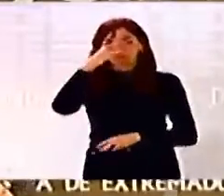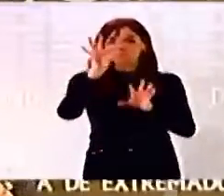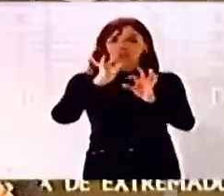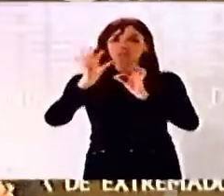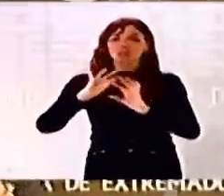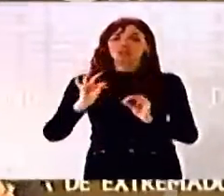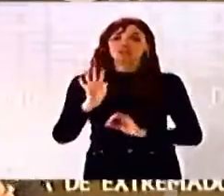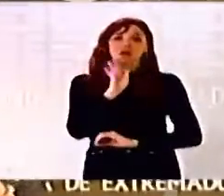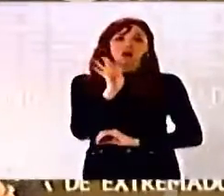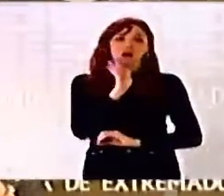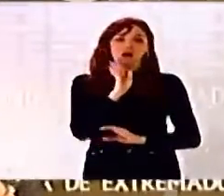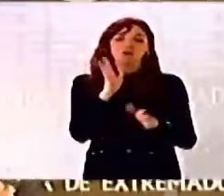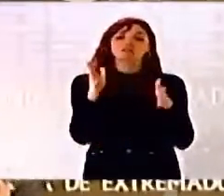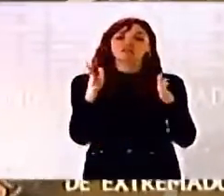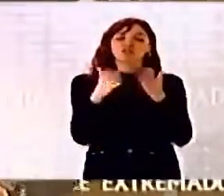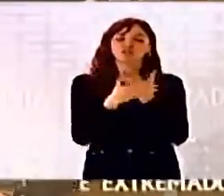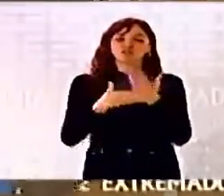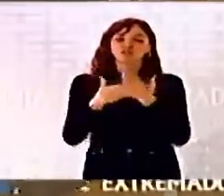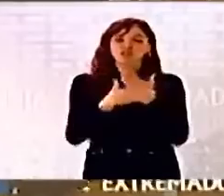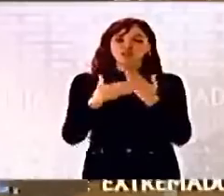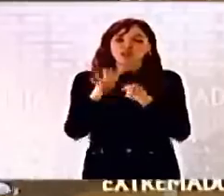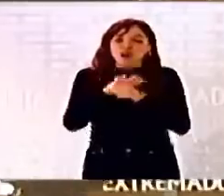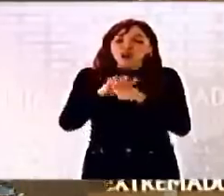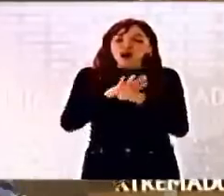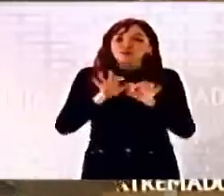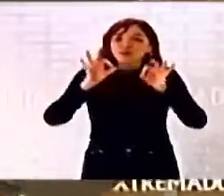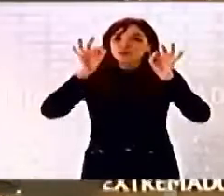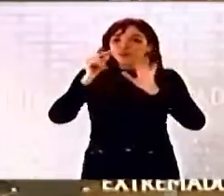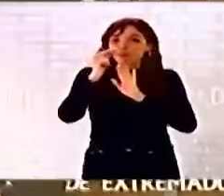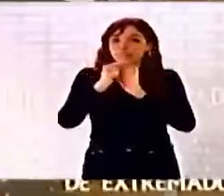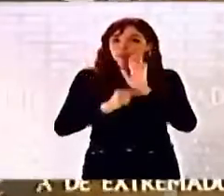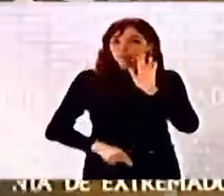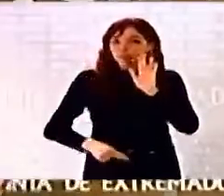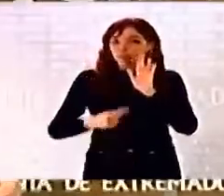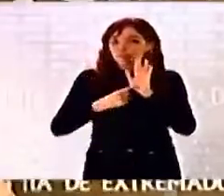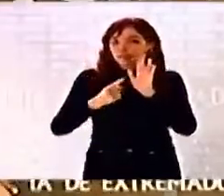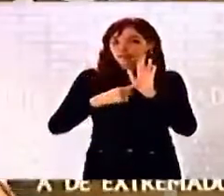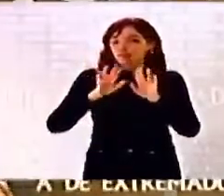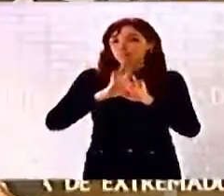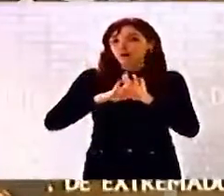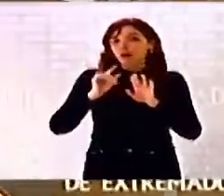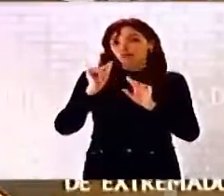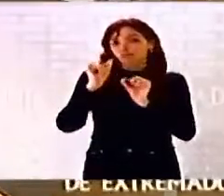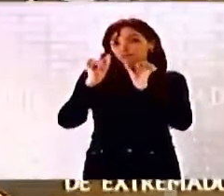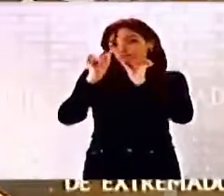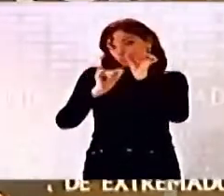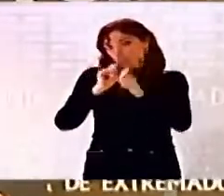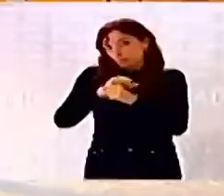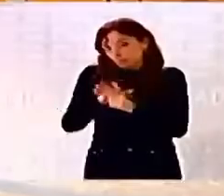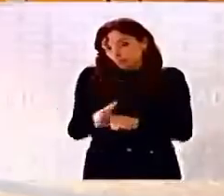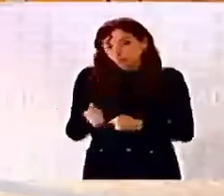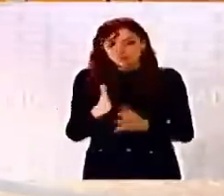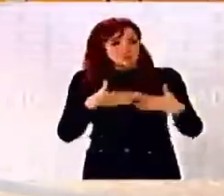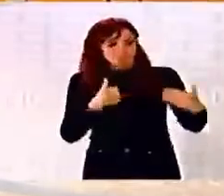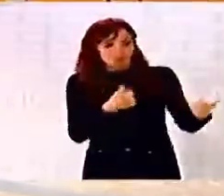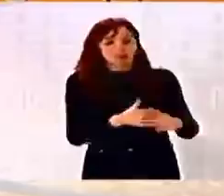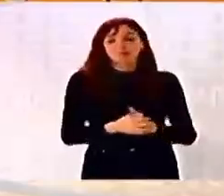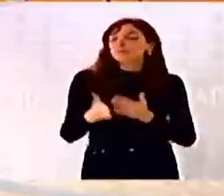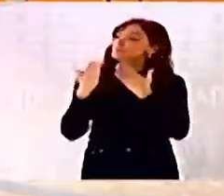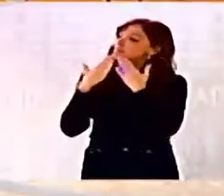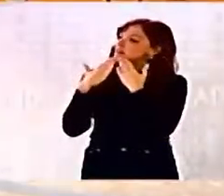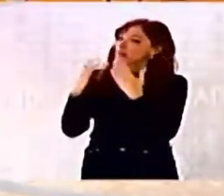tomado en el ámbito de las medidas desde el punto de vista epidemiológico. Cuando quiera. Gracias,